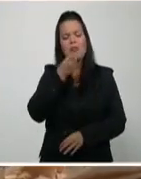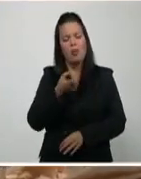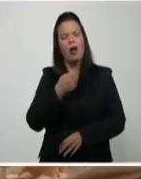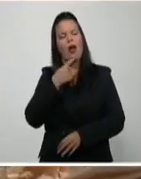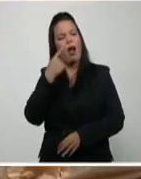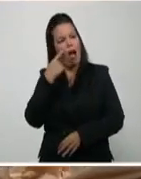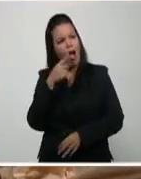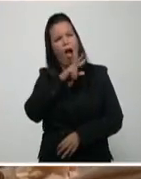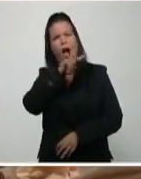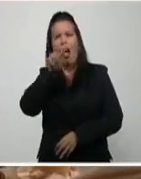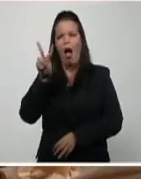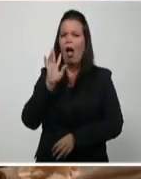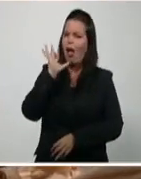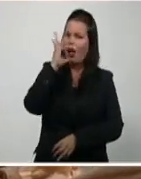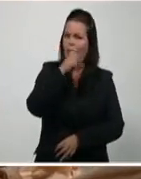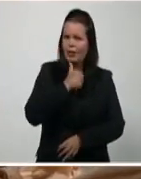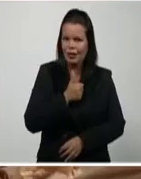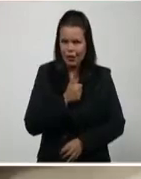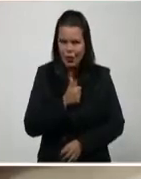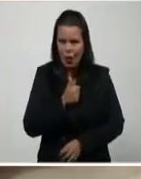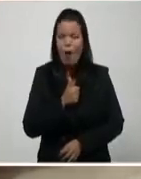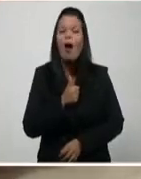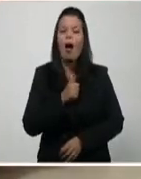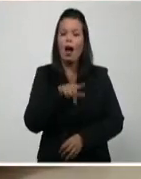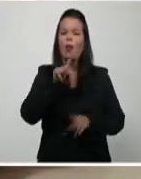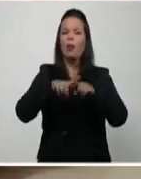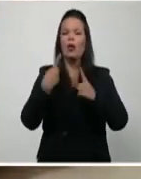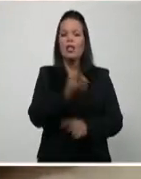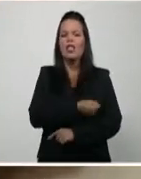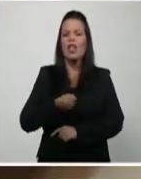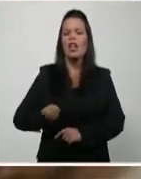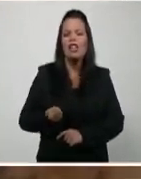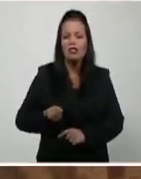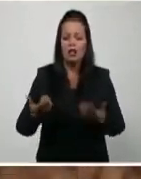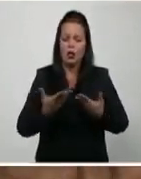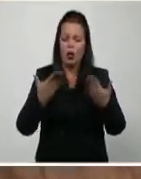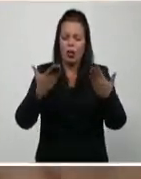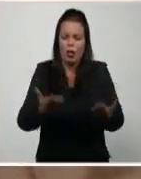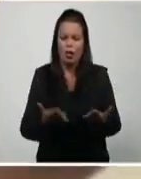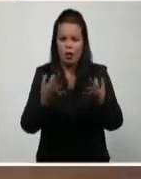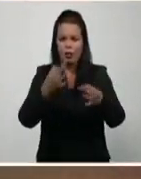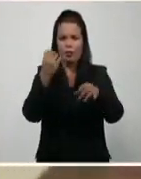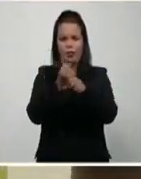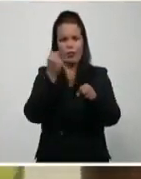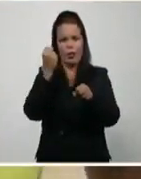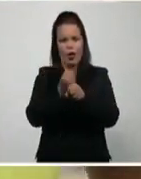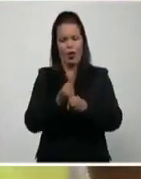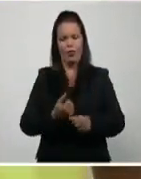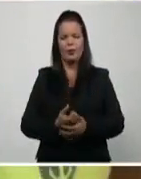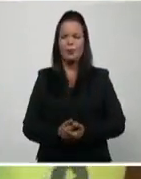este sitio, que desde el sacrificio y la entrega ganó un lugar cimero en la historia de nuestra